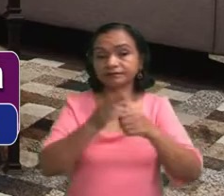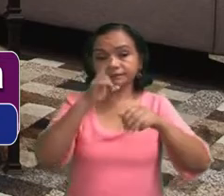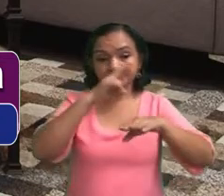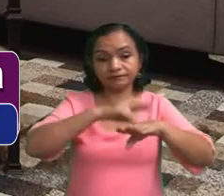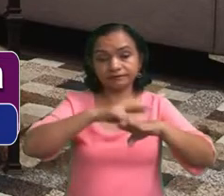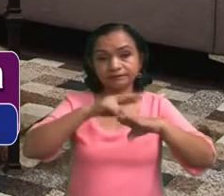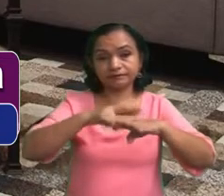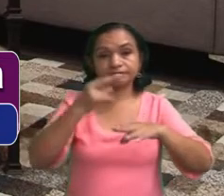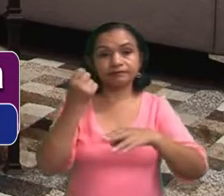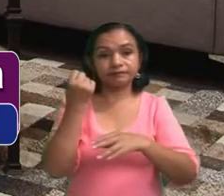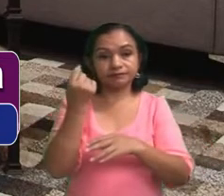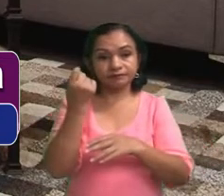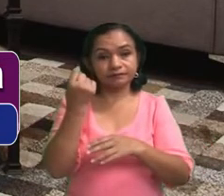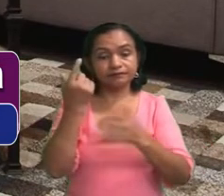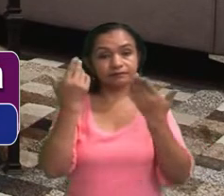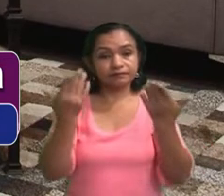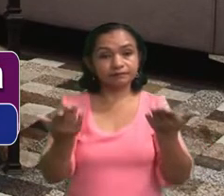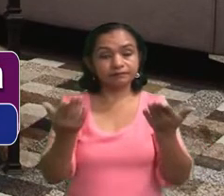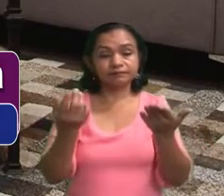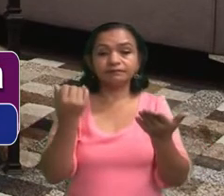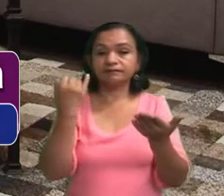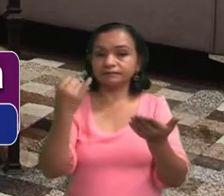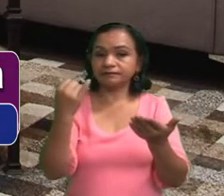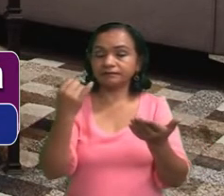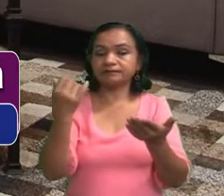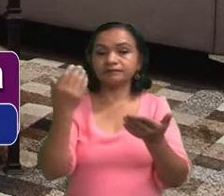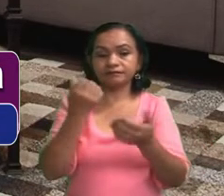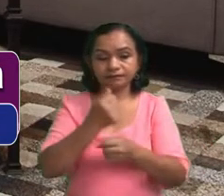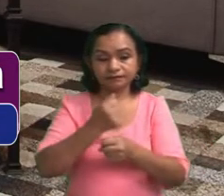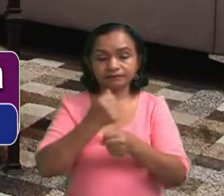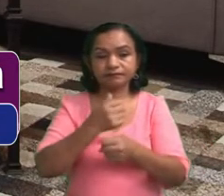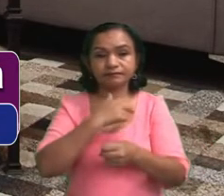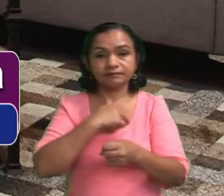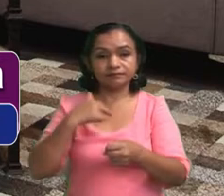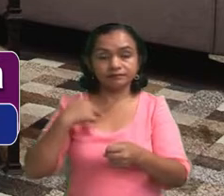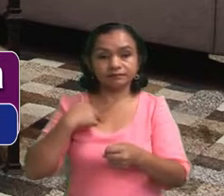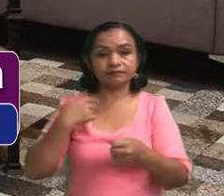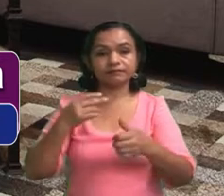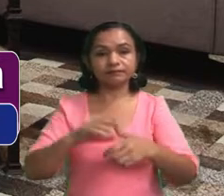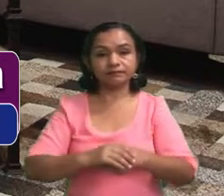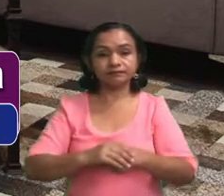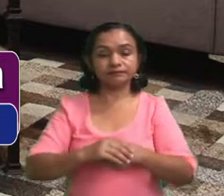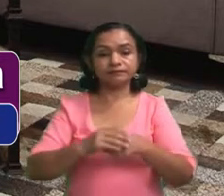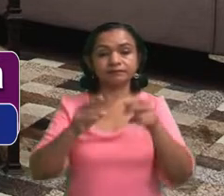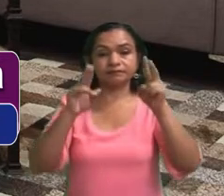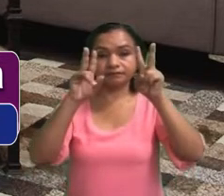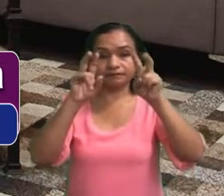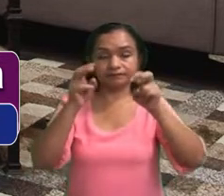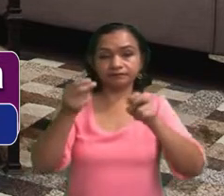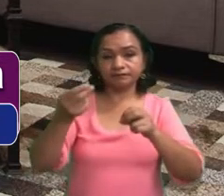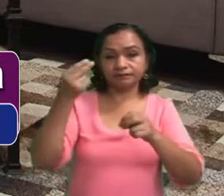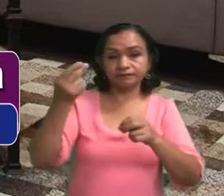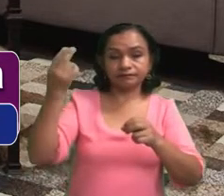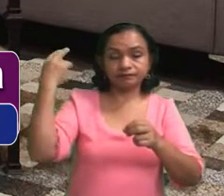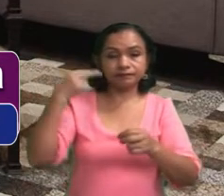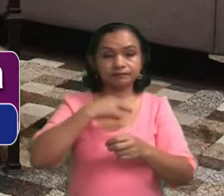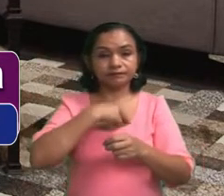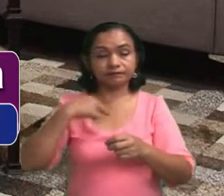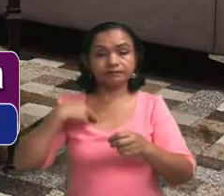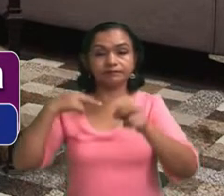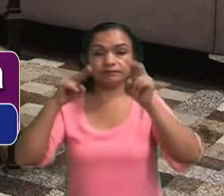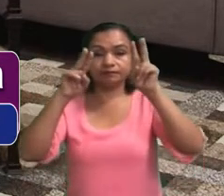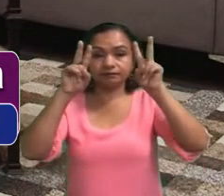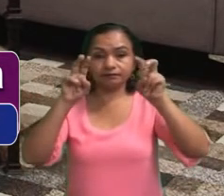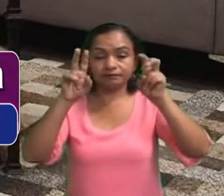está vigente, pero sí, ya se hizo un trabajo, ya hay una referencia histórica de qué se hizo en ese tema,